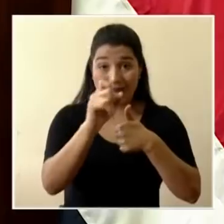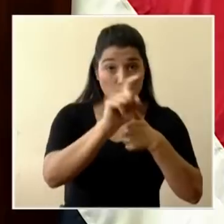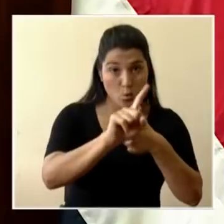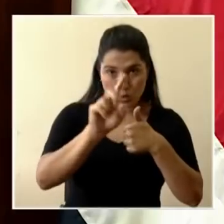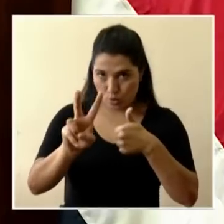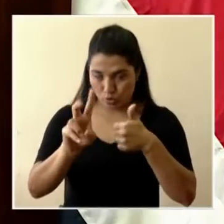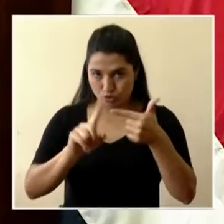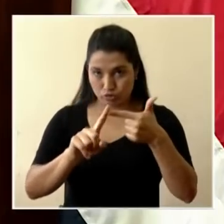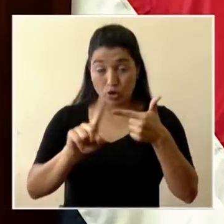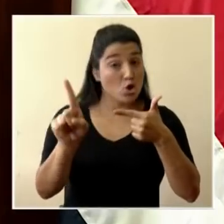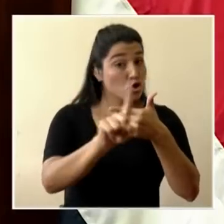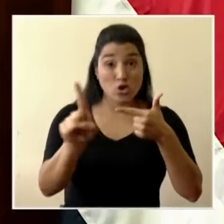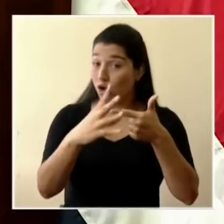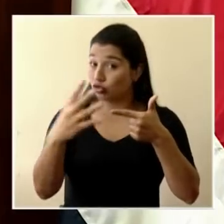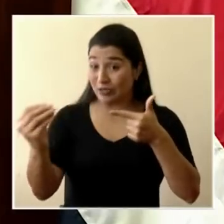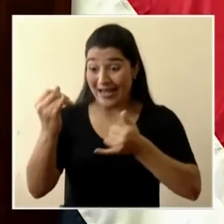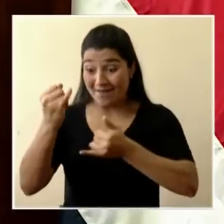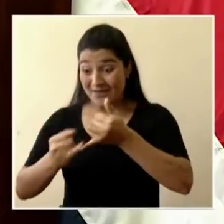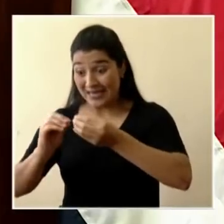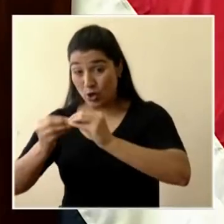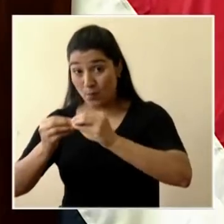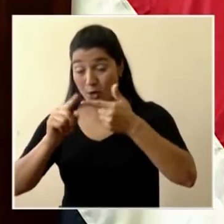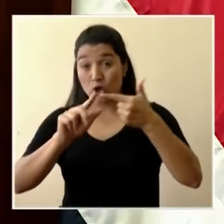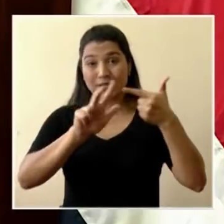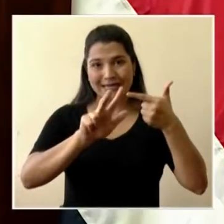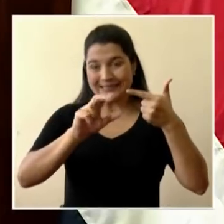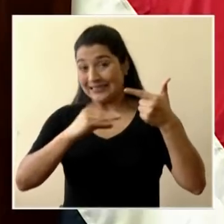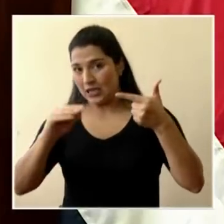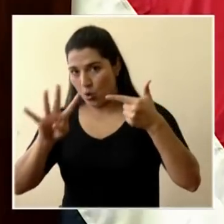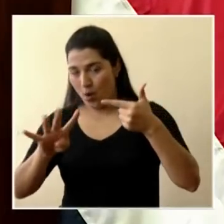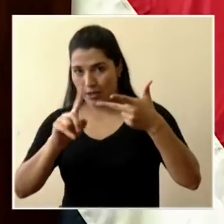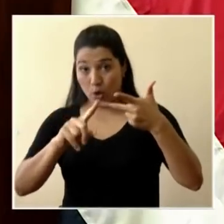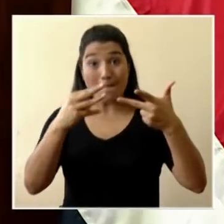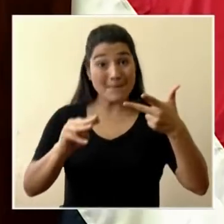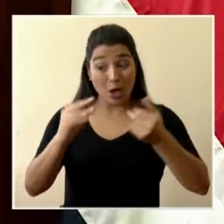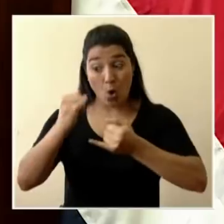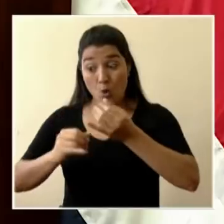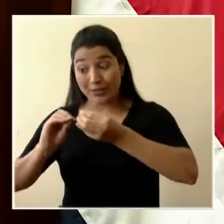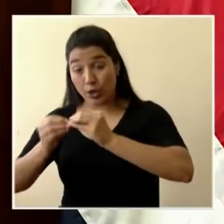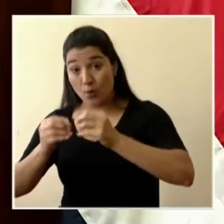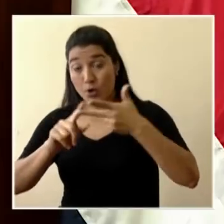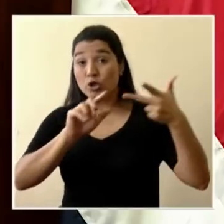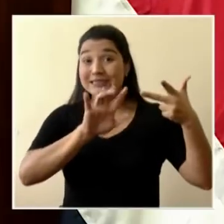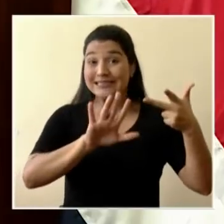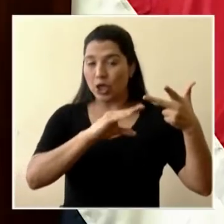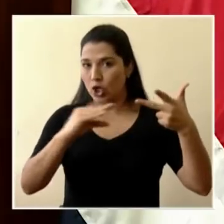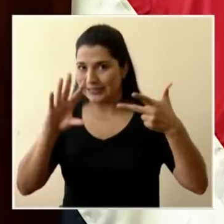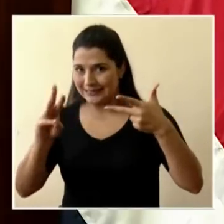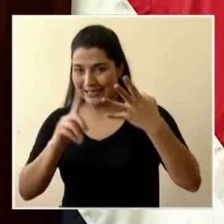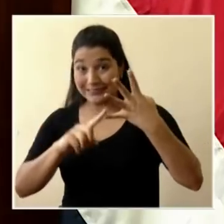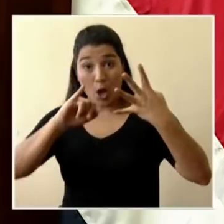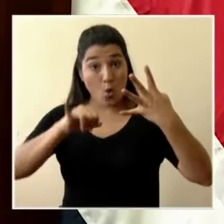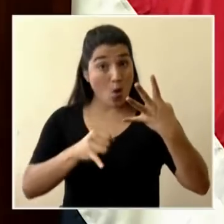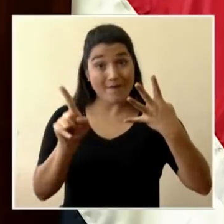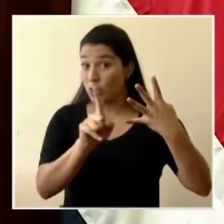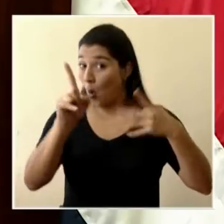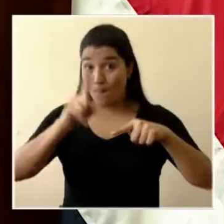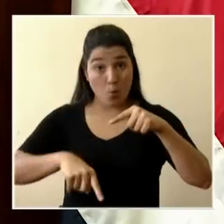2. Martes no circulan 3 y 4. Miércoles no circulan 5 y 6. Jueves